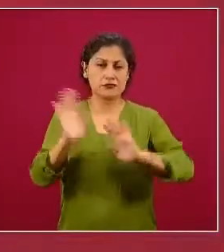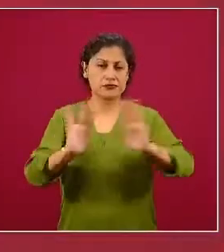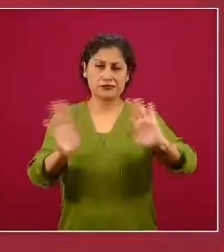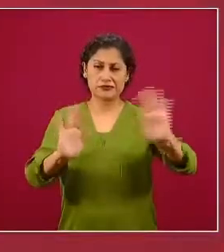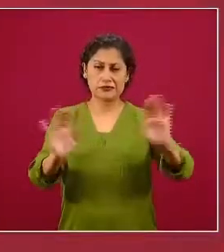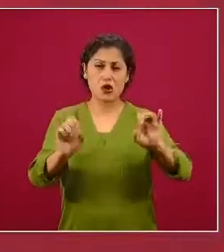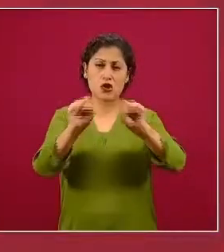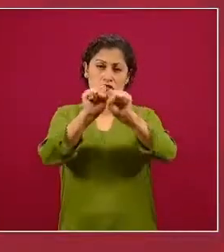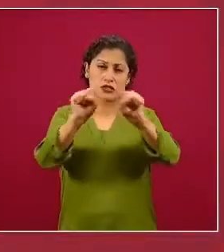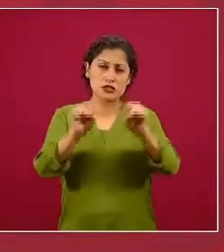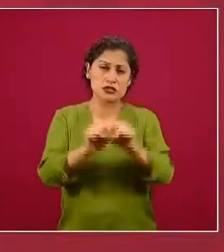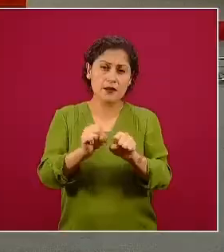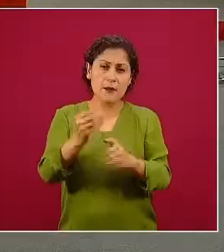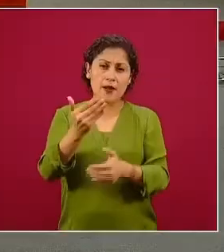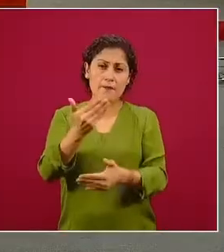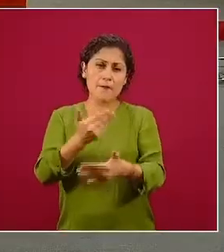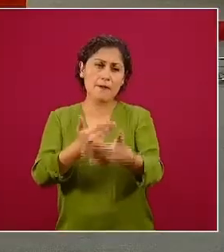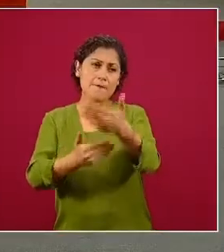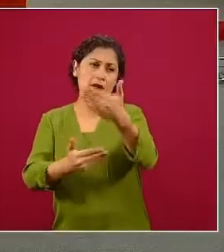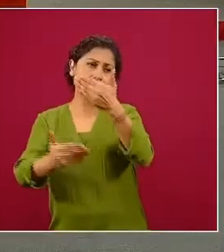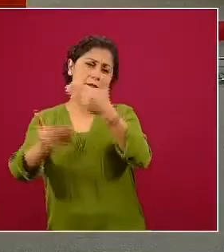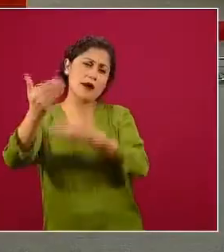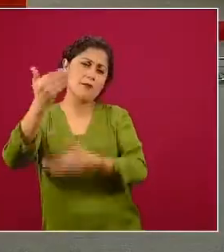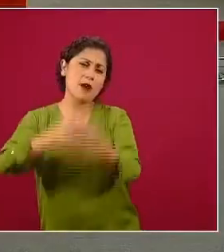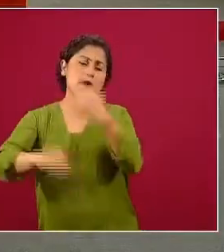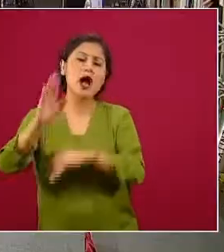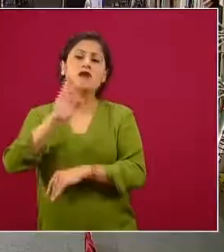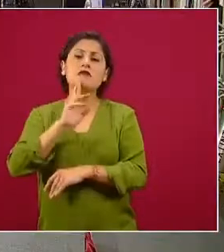un compromiso de todas y todos.